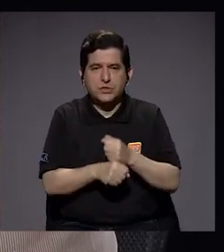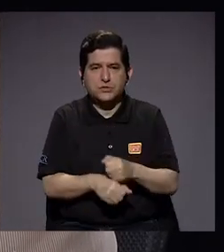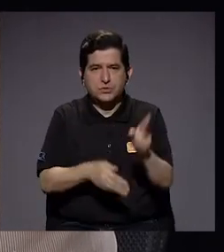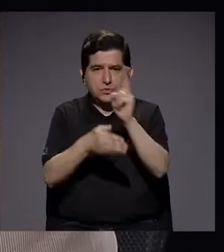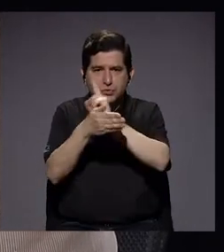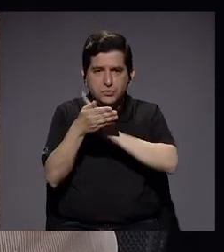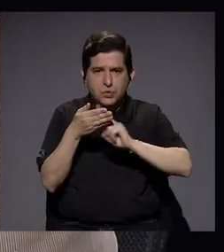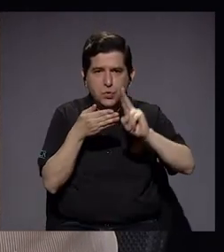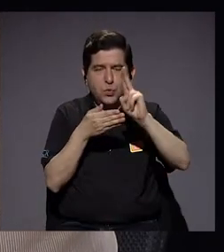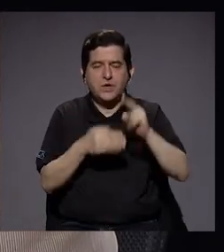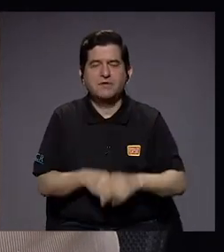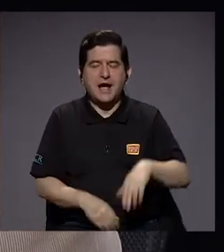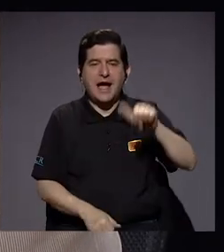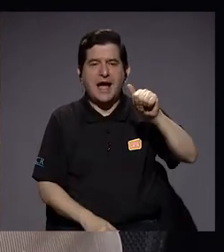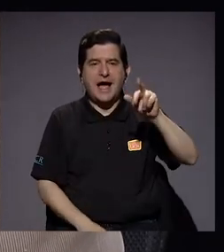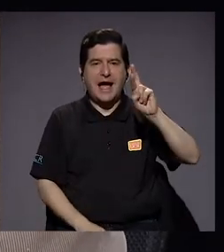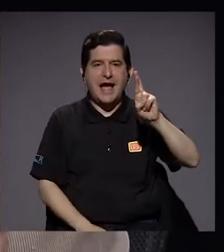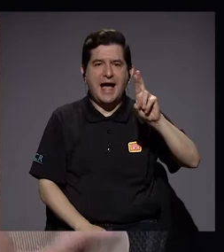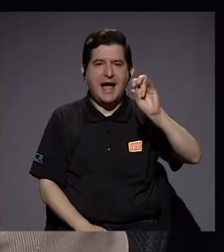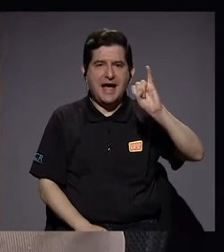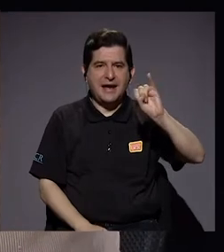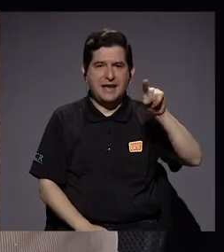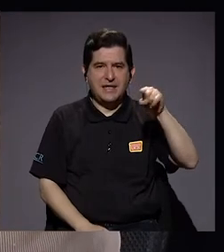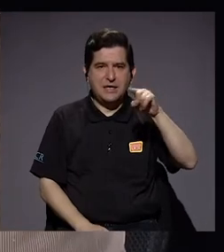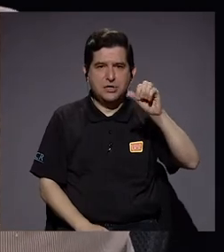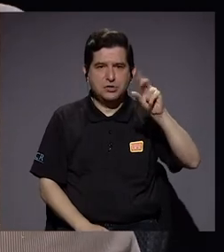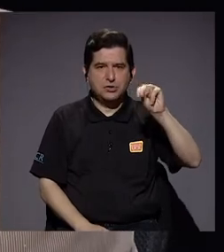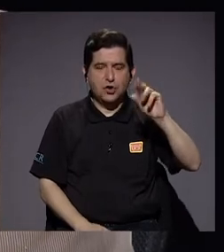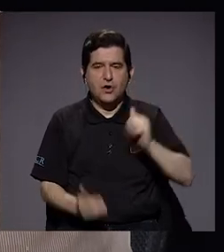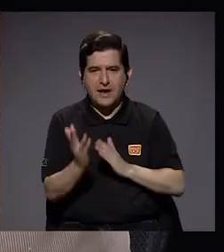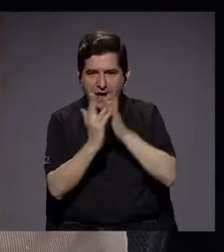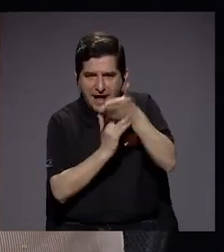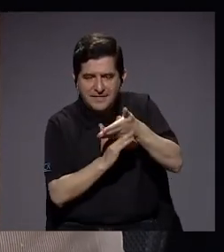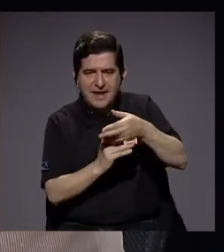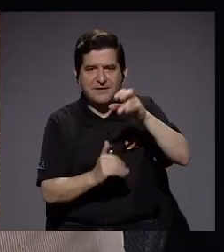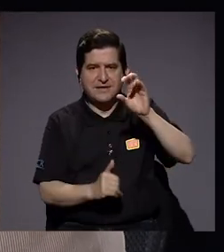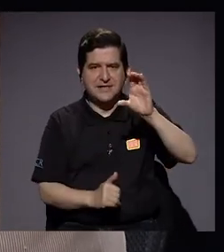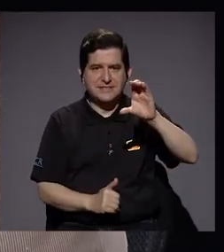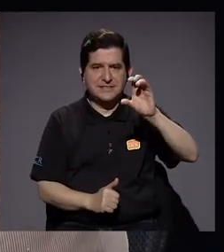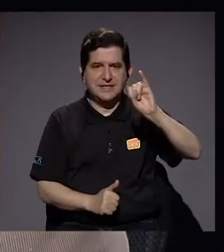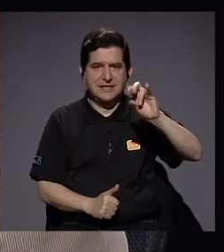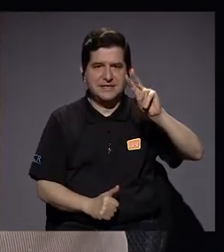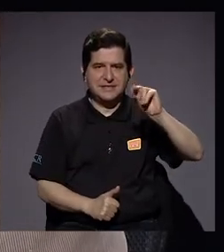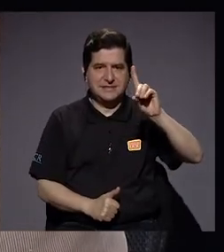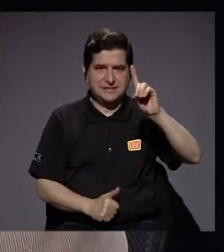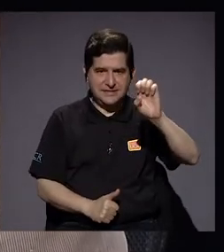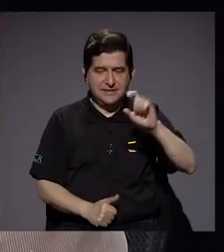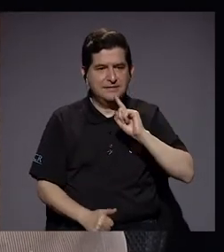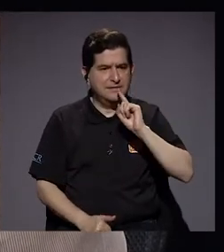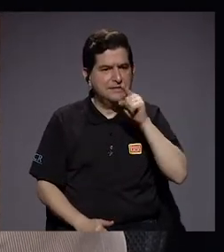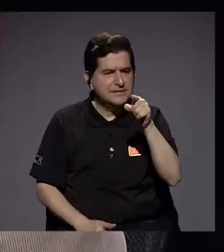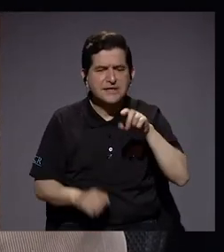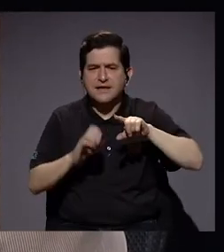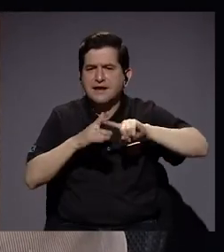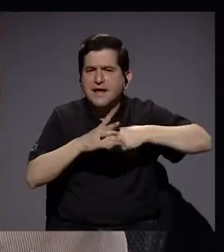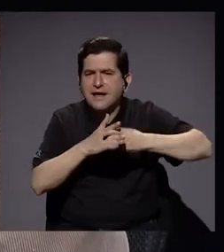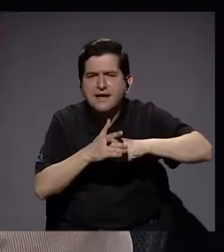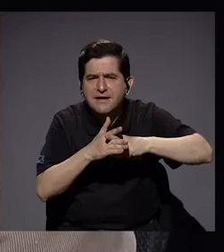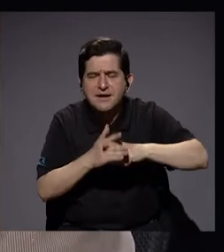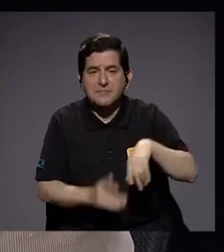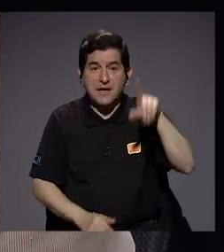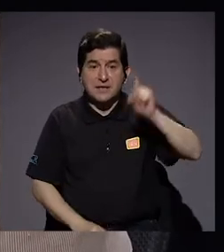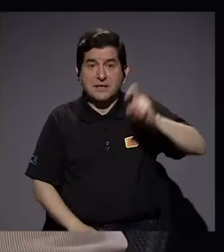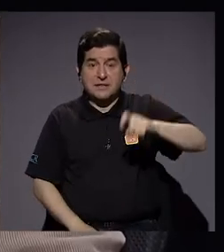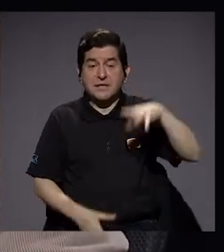la Universidad de Arizona, que lo puso a disposición por medio de CINDE, donde precisamente nos dice cuáles son esas herramientas